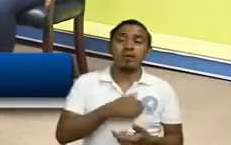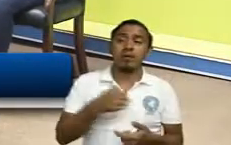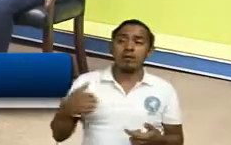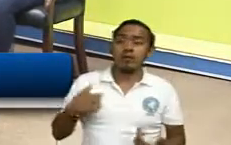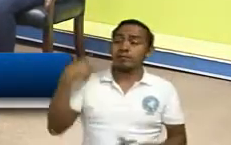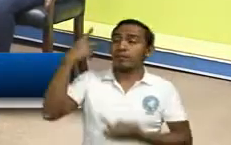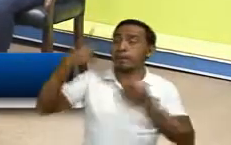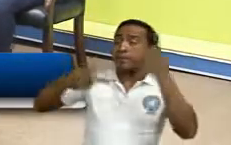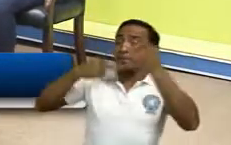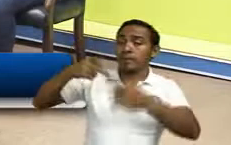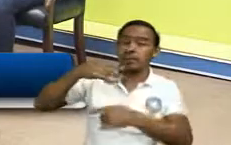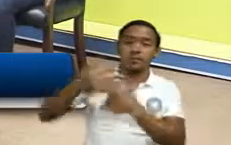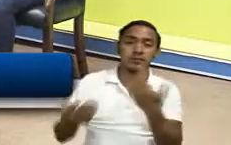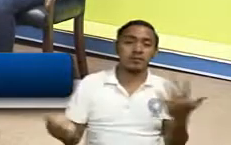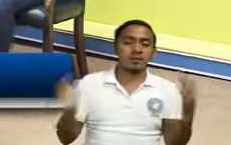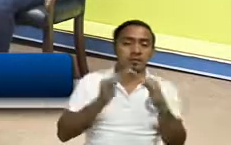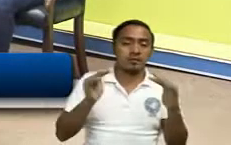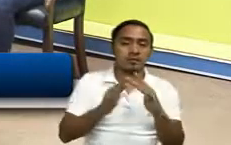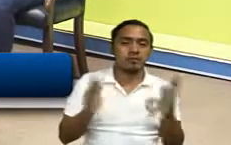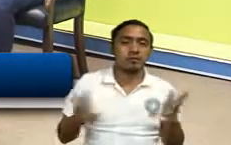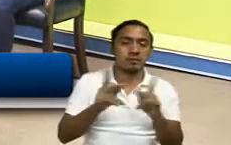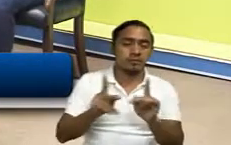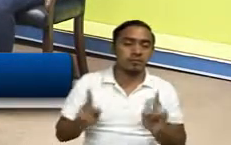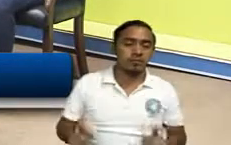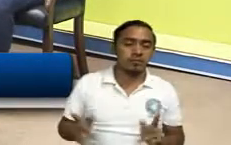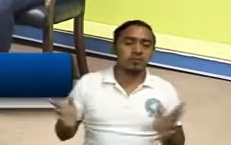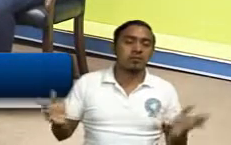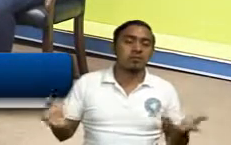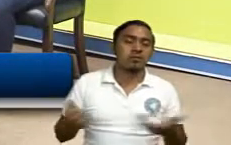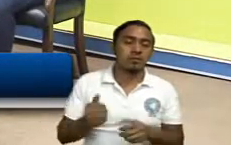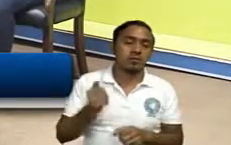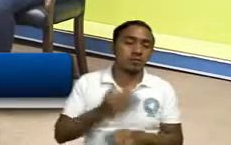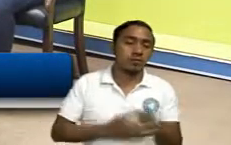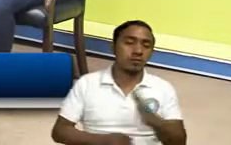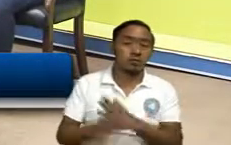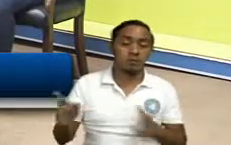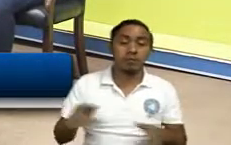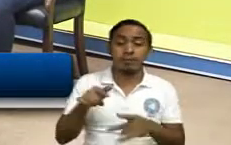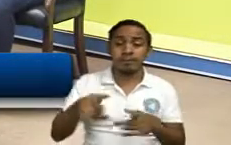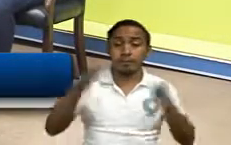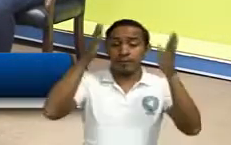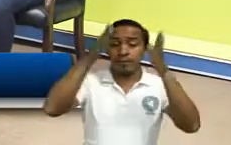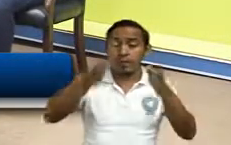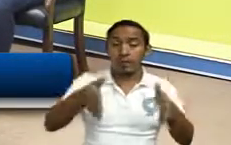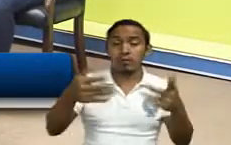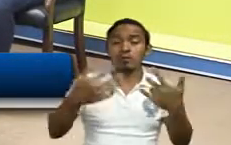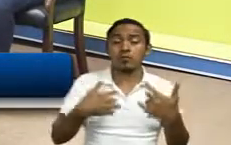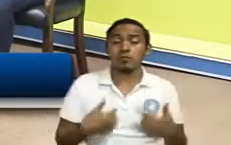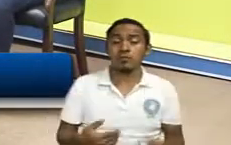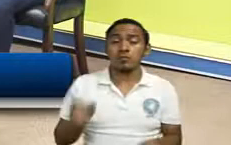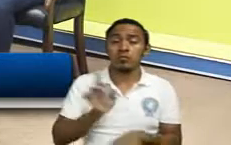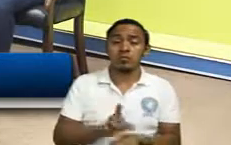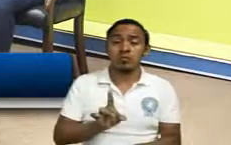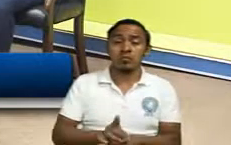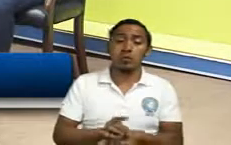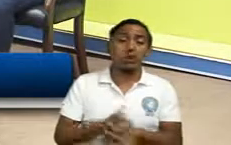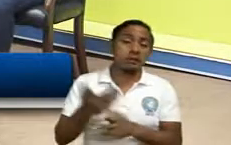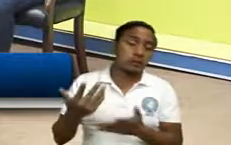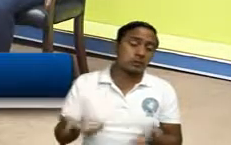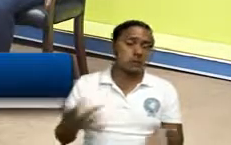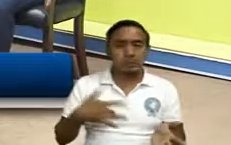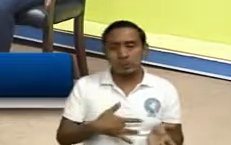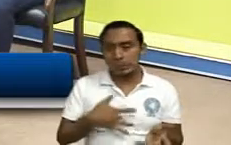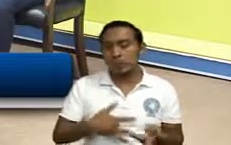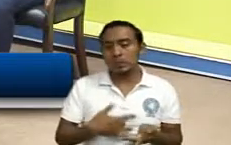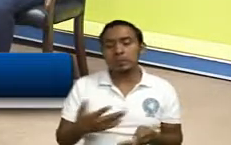la visita en el domicilio de la persona con discapacidad. Entonces, ahí se le da la atención médica. En caso de que requiera exámenes,